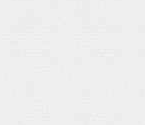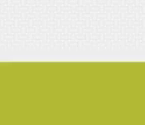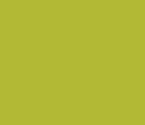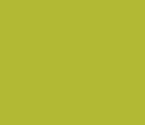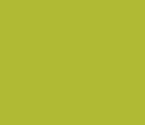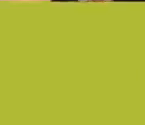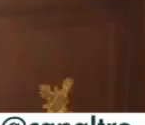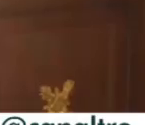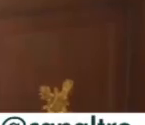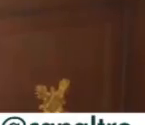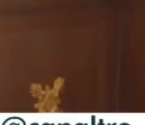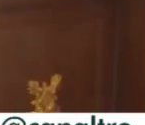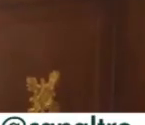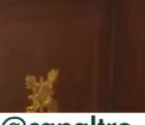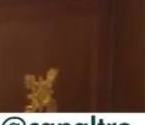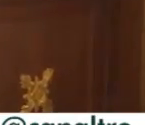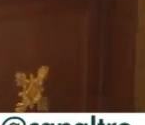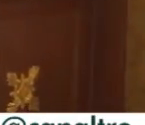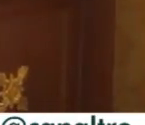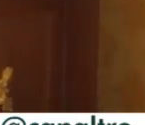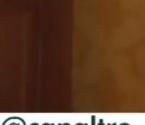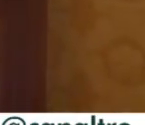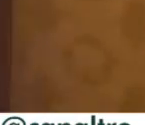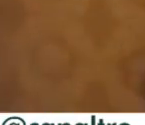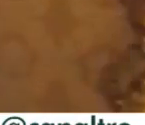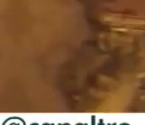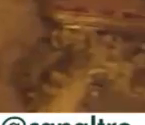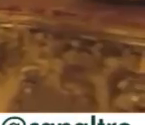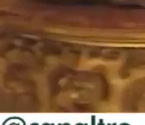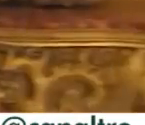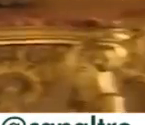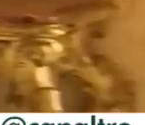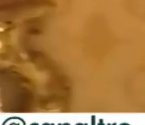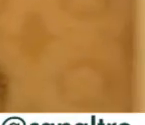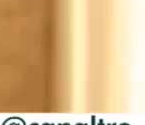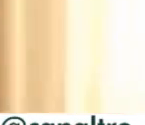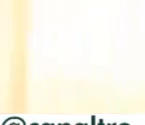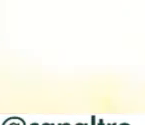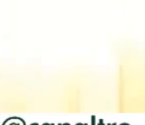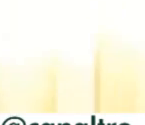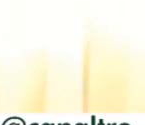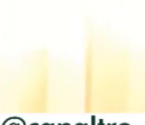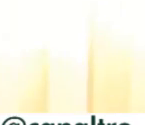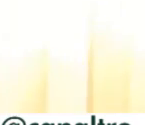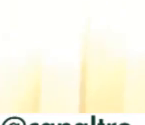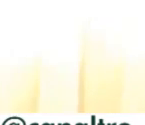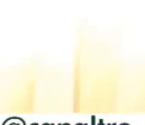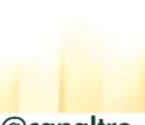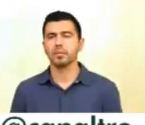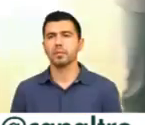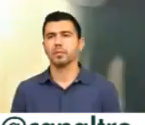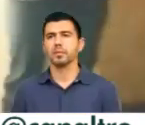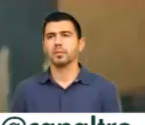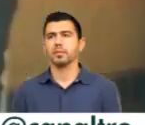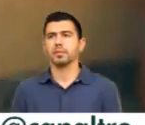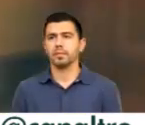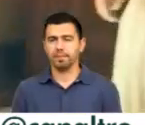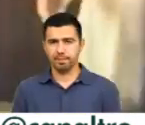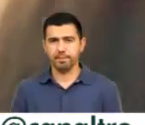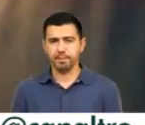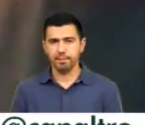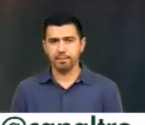www.elantro.com. El Papa, que siempre ha reiterado en distintas oportunidades su apoyo al proceso de paz en Colombia, recibió esta